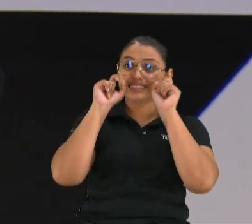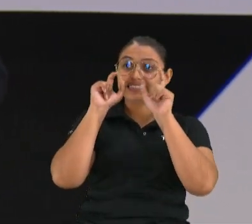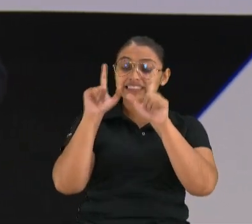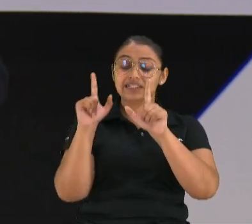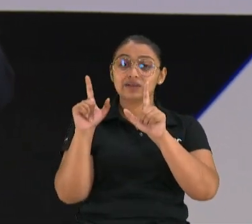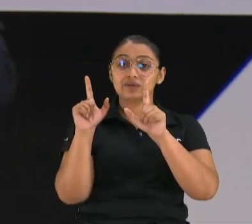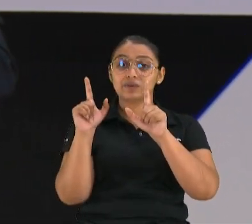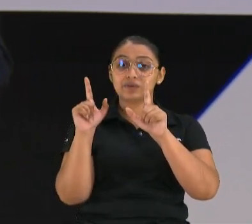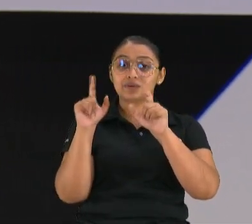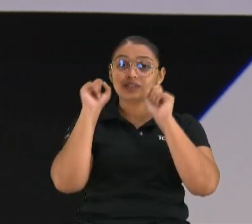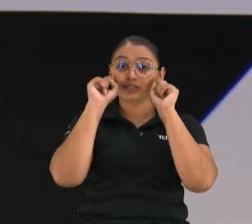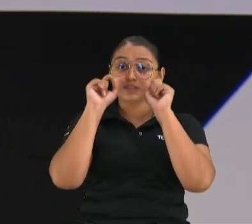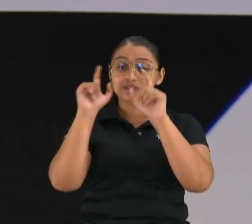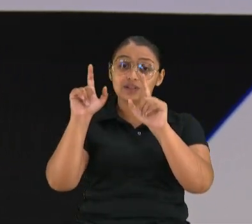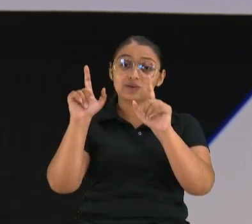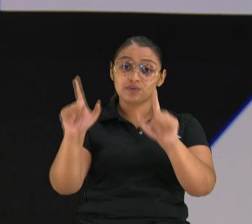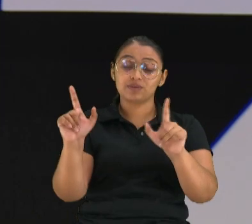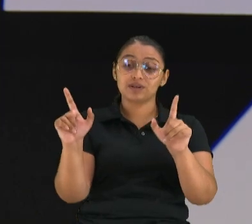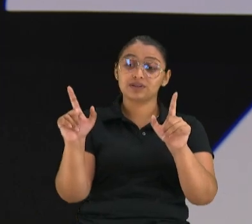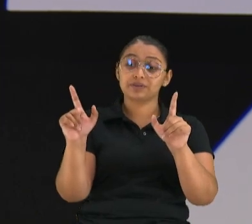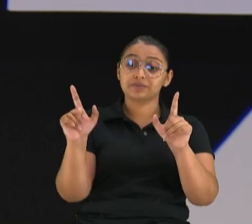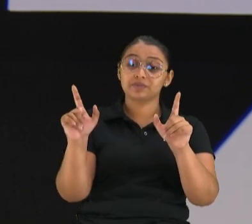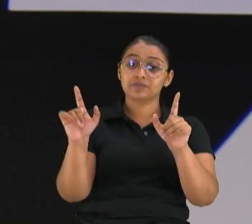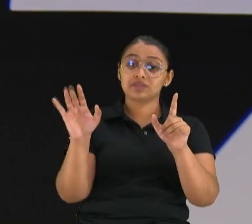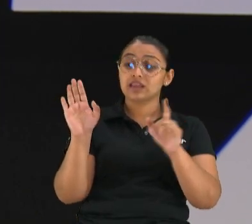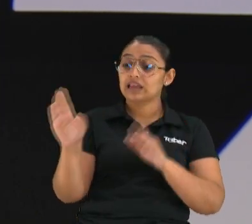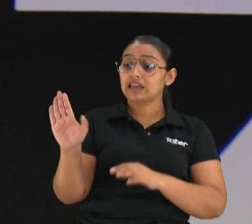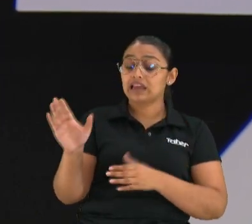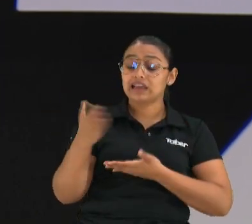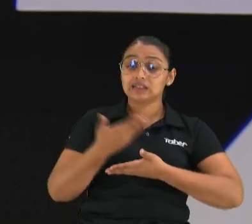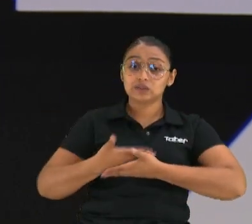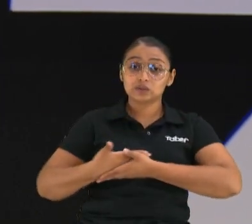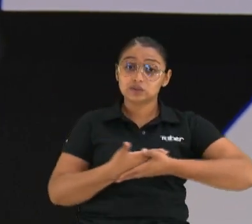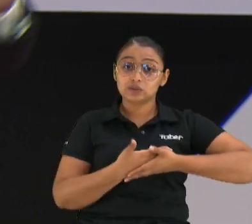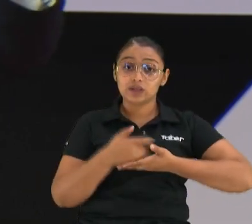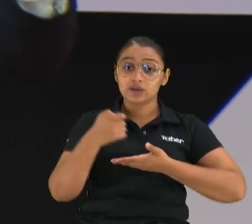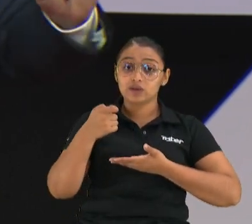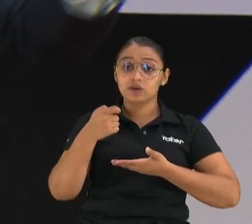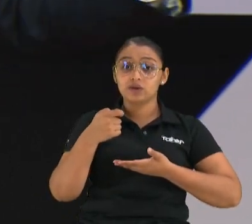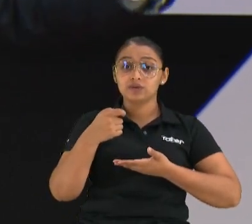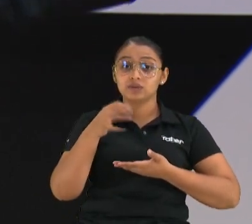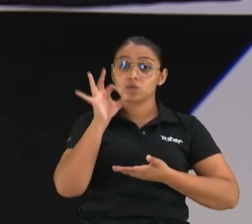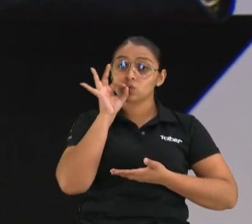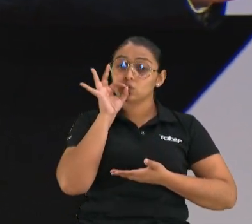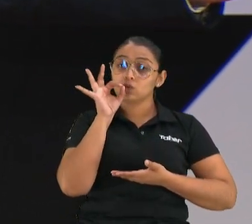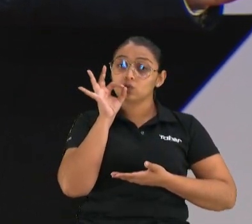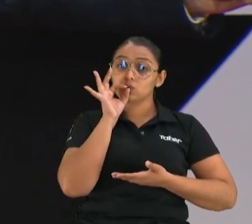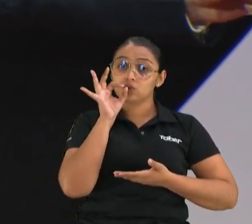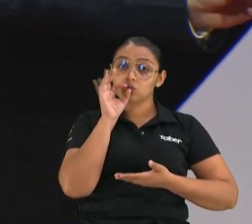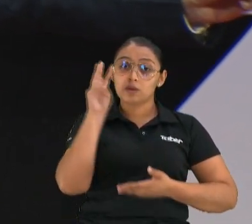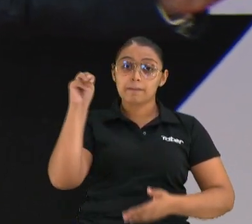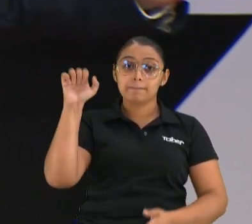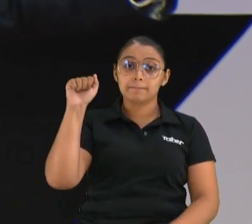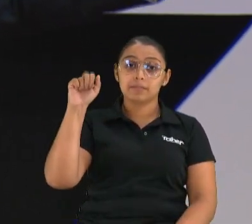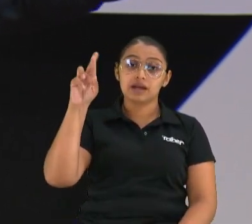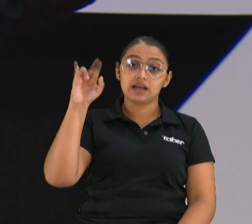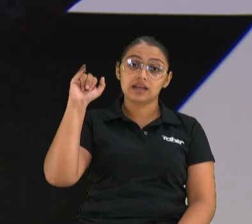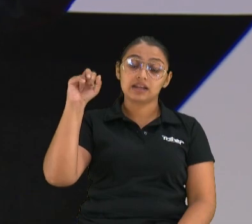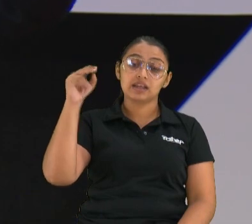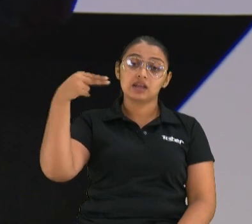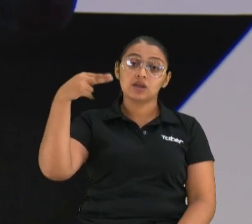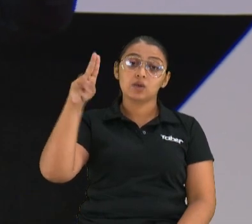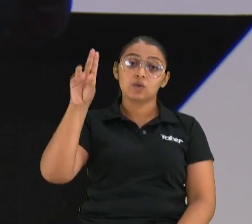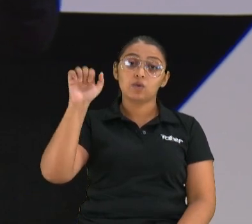mi sermón allá y y y habían descubierto que su hijo estaba consumiendo marihuana que es la puerta de entrada muchas otras cosas y